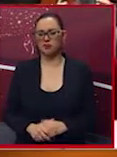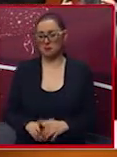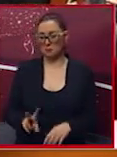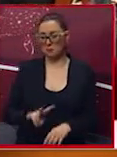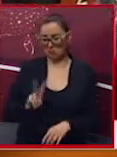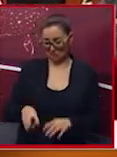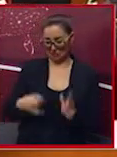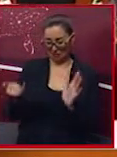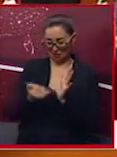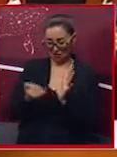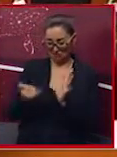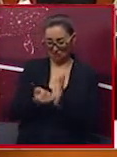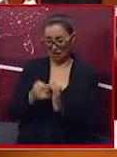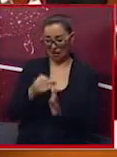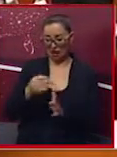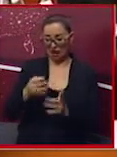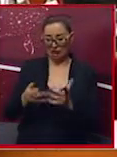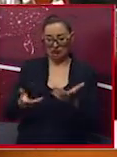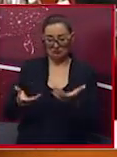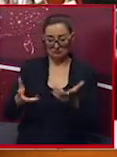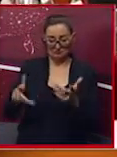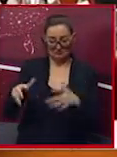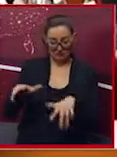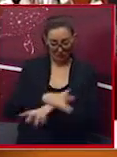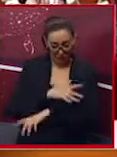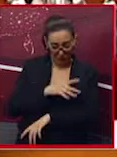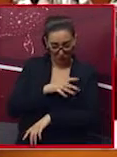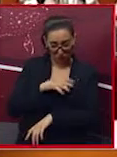tributaria y fiscal de 2013?